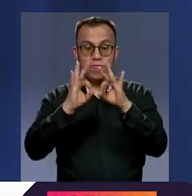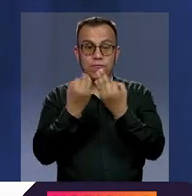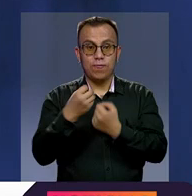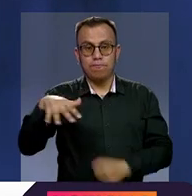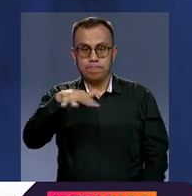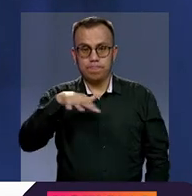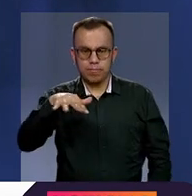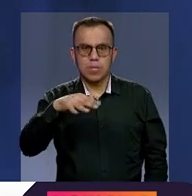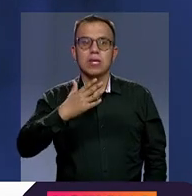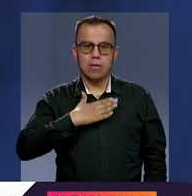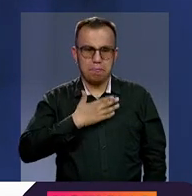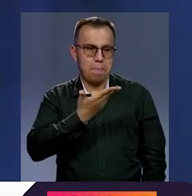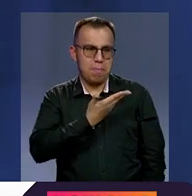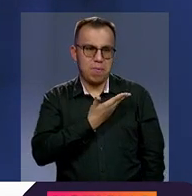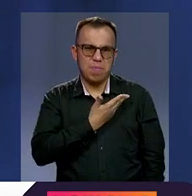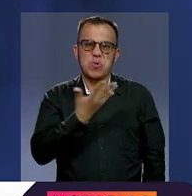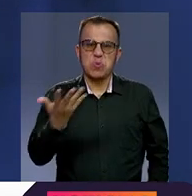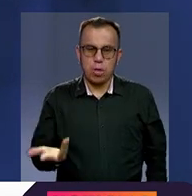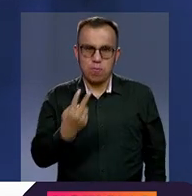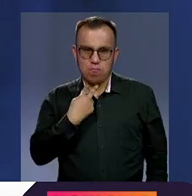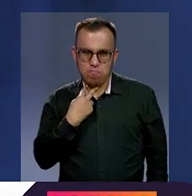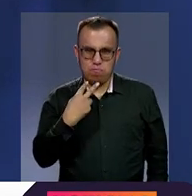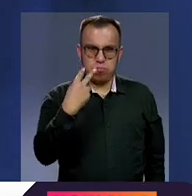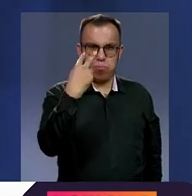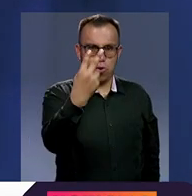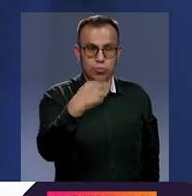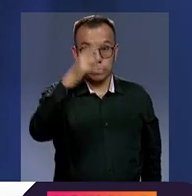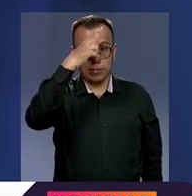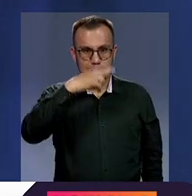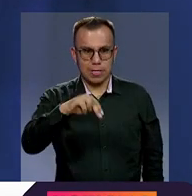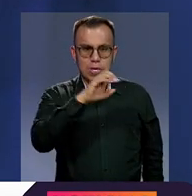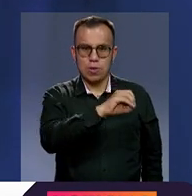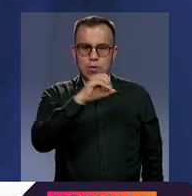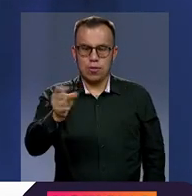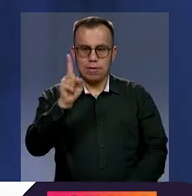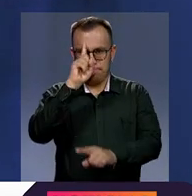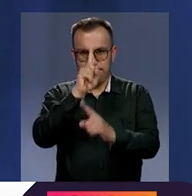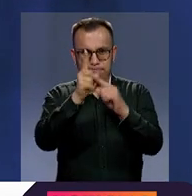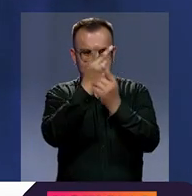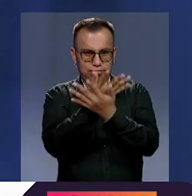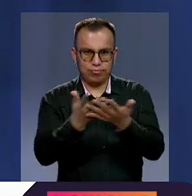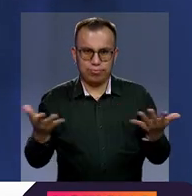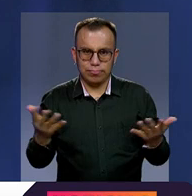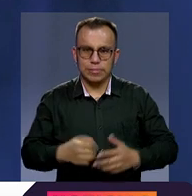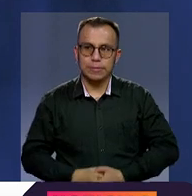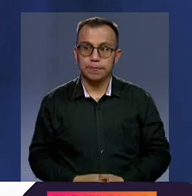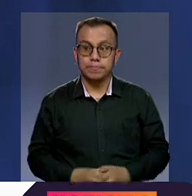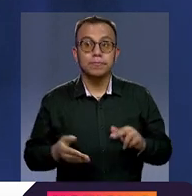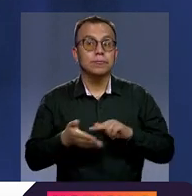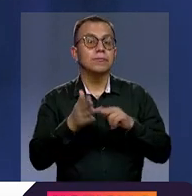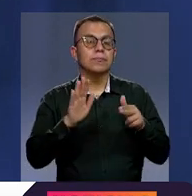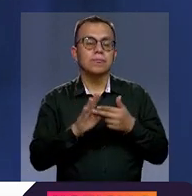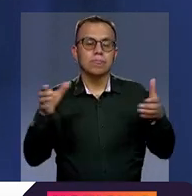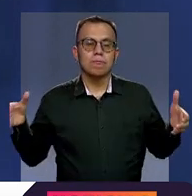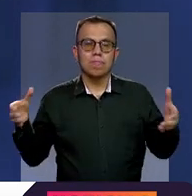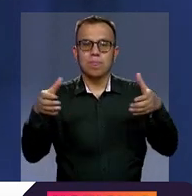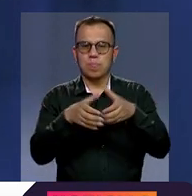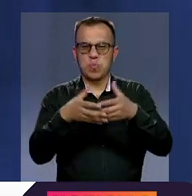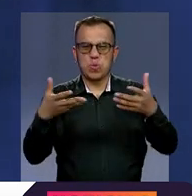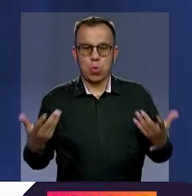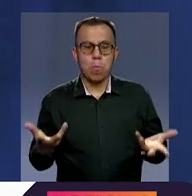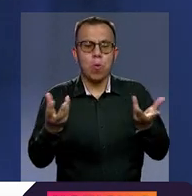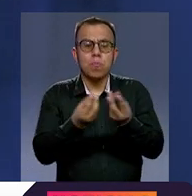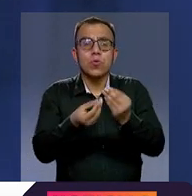como madres, levantaremos nuestra voz por nuestros hijos e hijas diversos siempre, y no solamente por este tipo